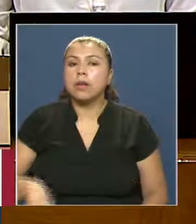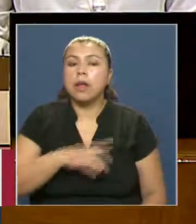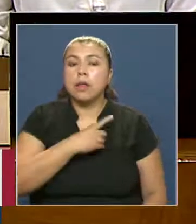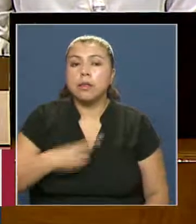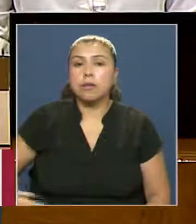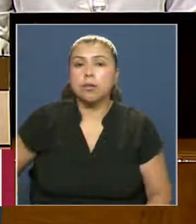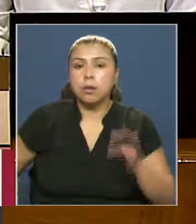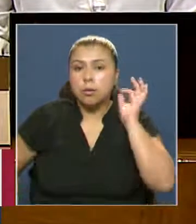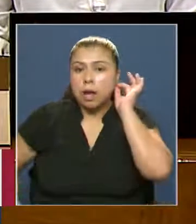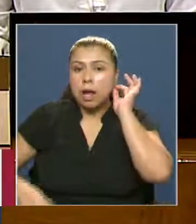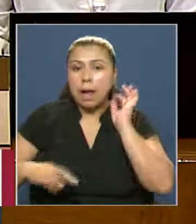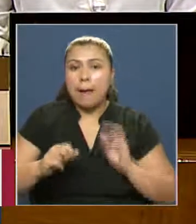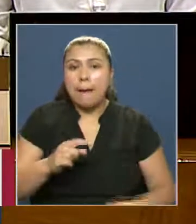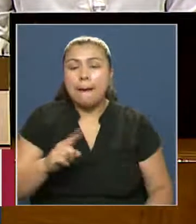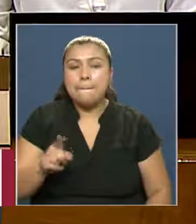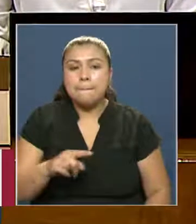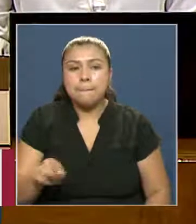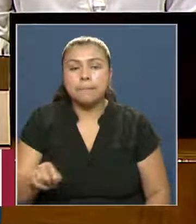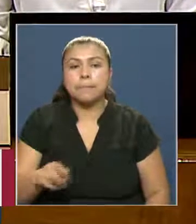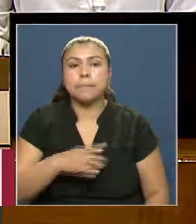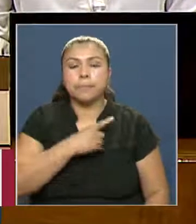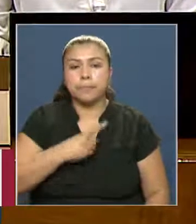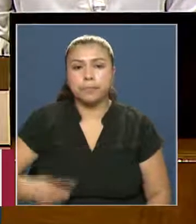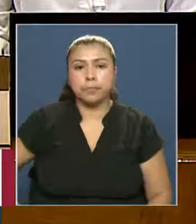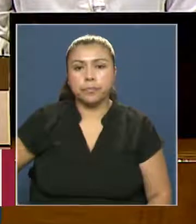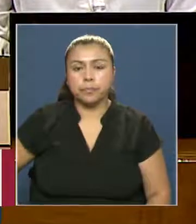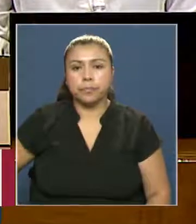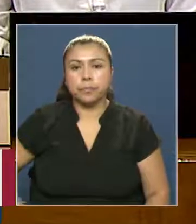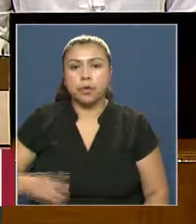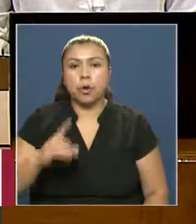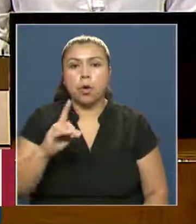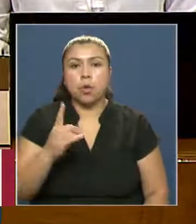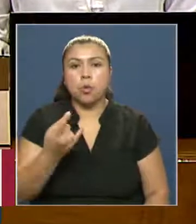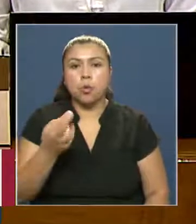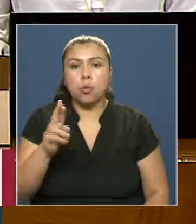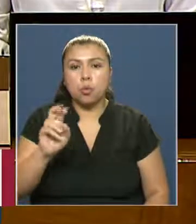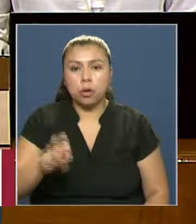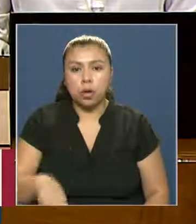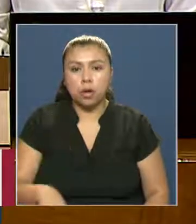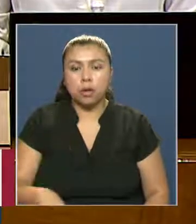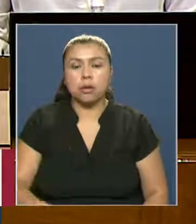Mix. Diputado Durán. Diputado Durán.